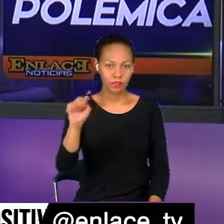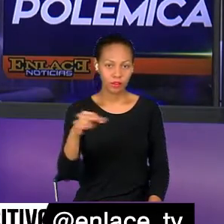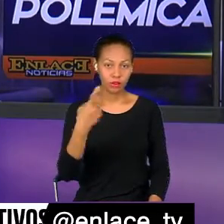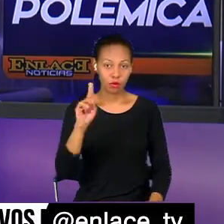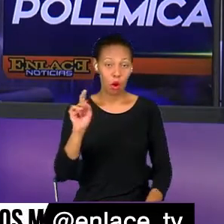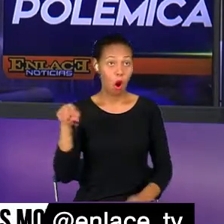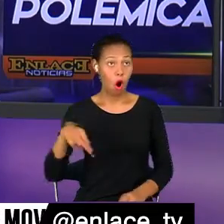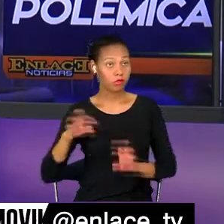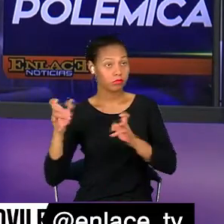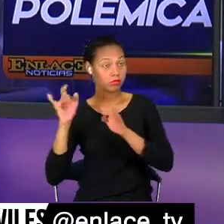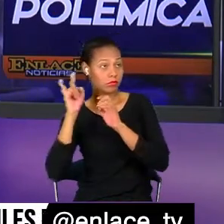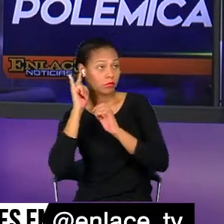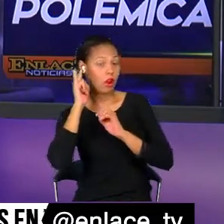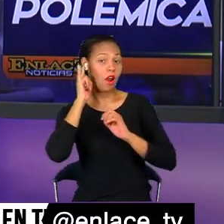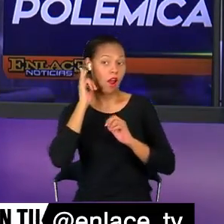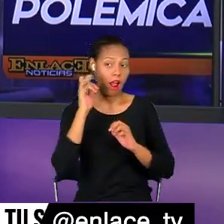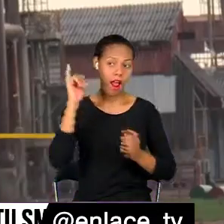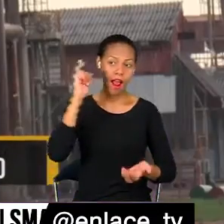crisis.